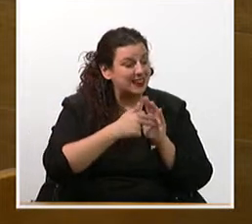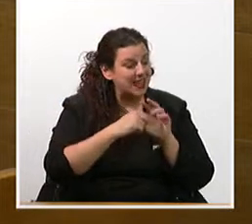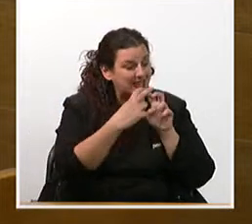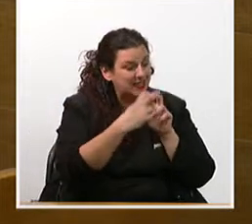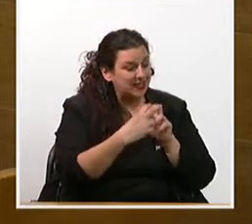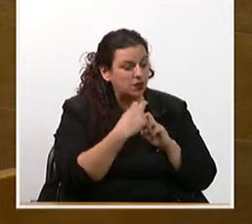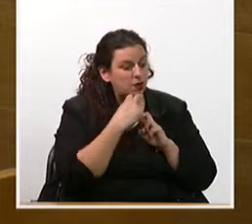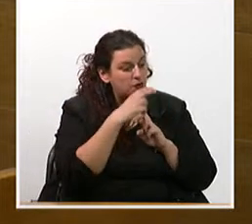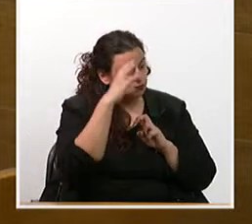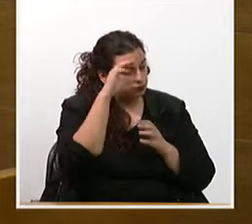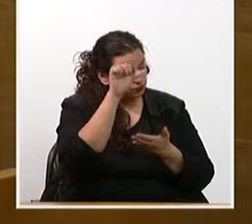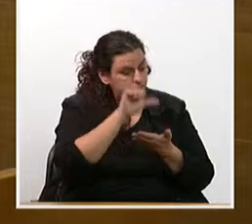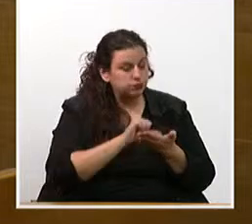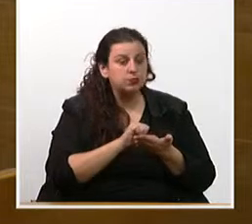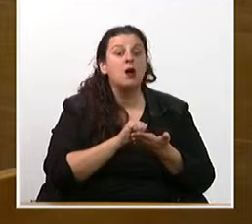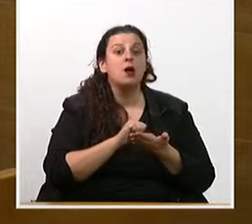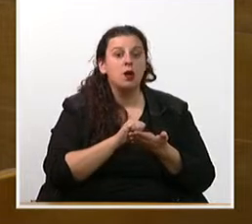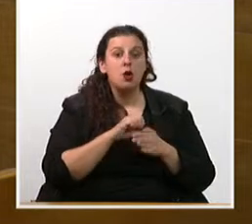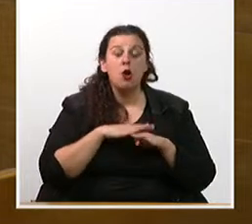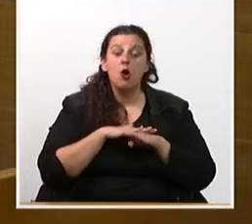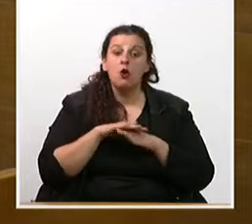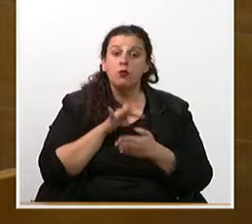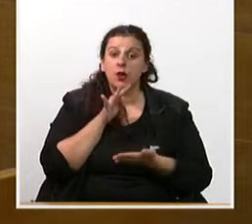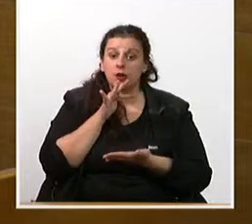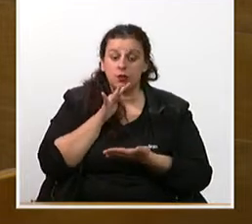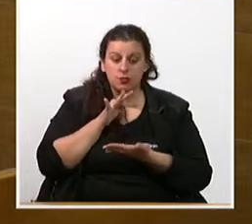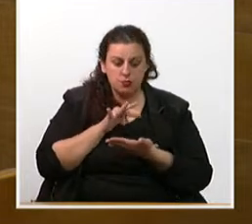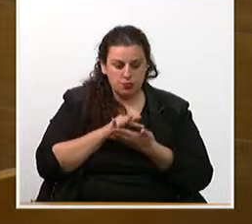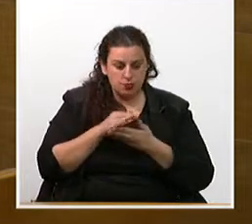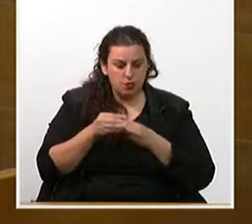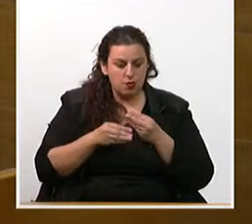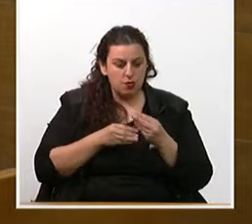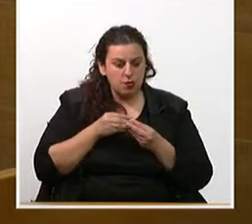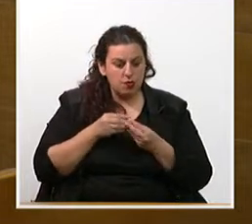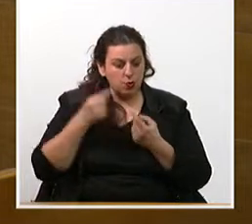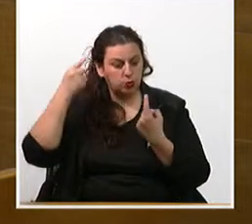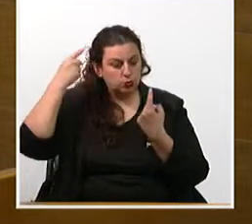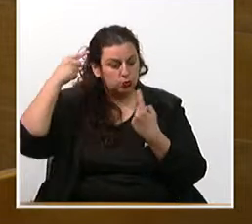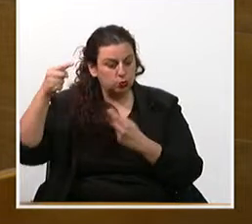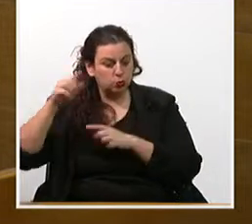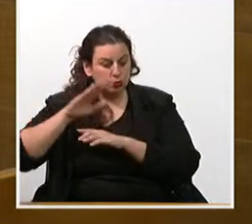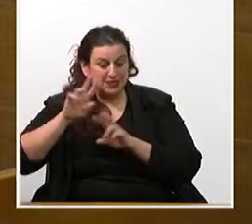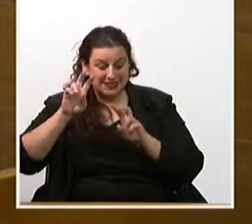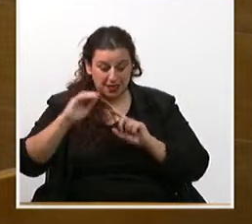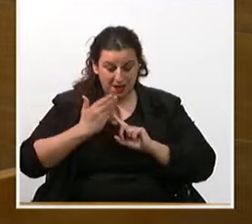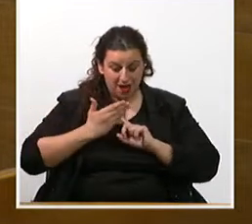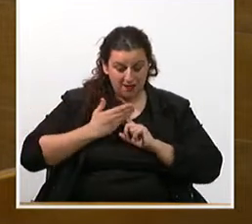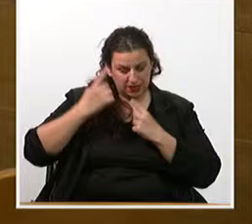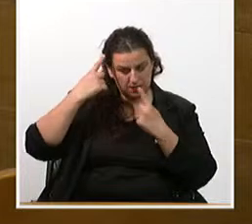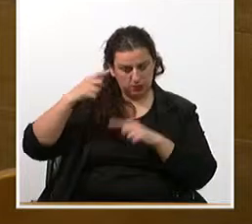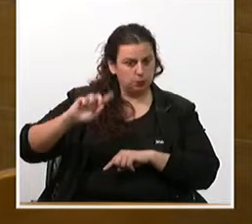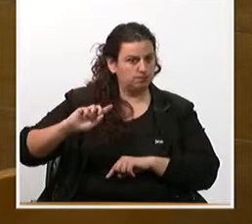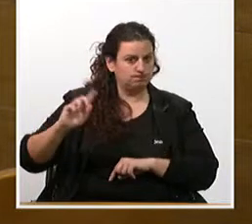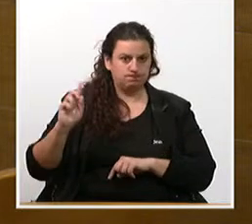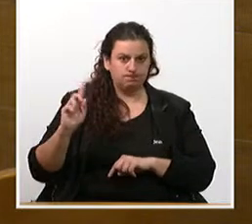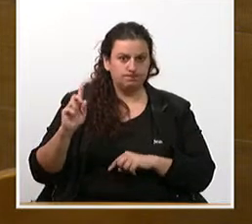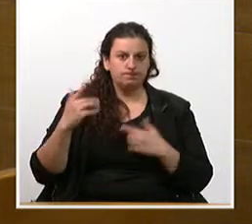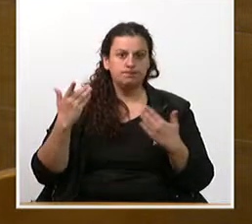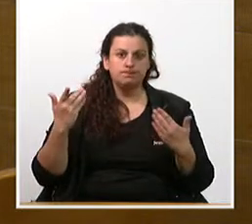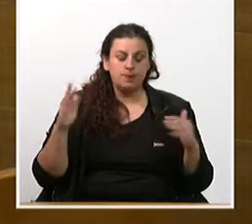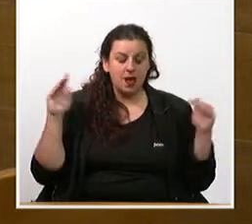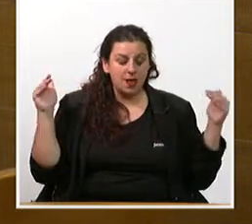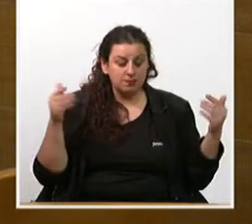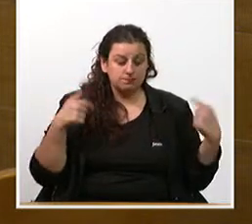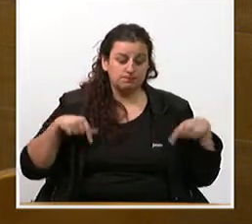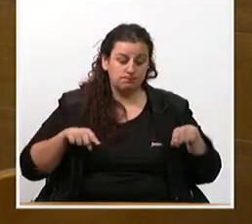con el compromiso del gobierno de no actuar de forma unilateral en los temas que nos afectan para que vayamos todos en